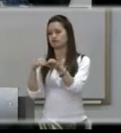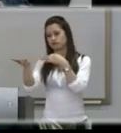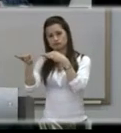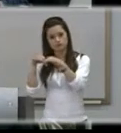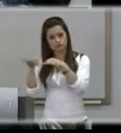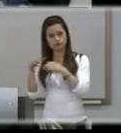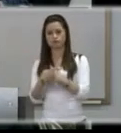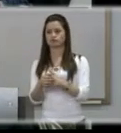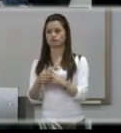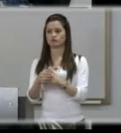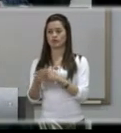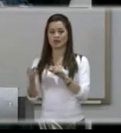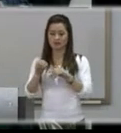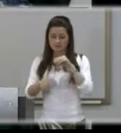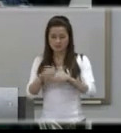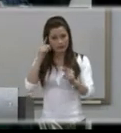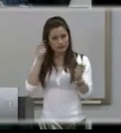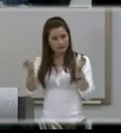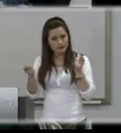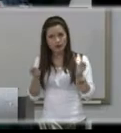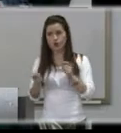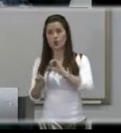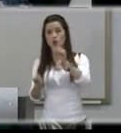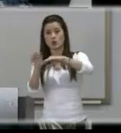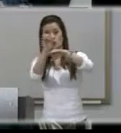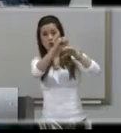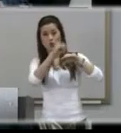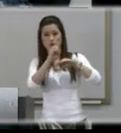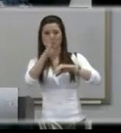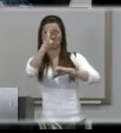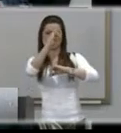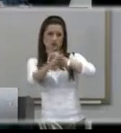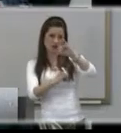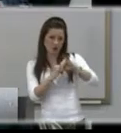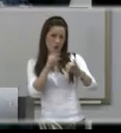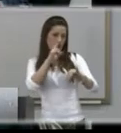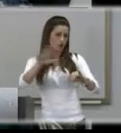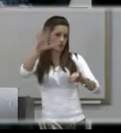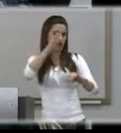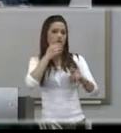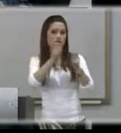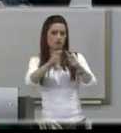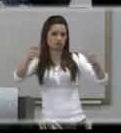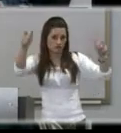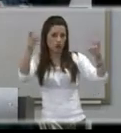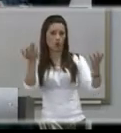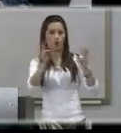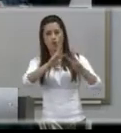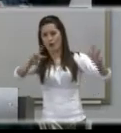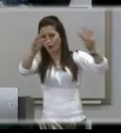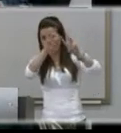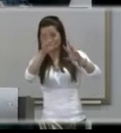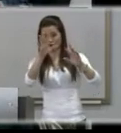litigio estratégico, intervenciones ante organismos nacionales e internacionales como la Corte Constitucional, organismos de Naciones